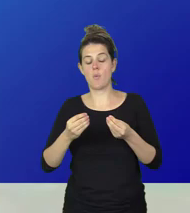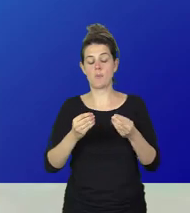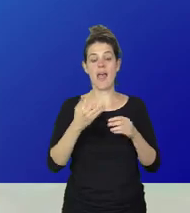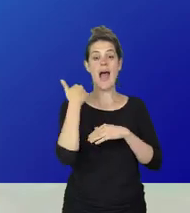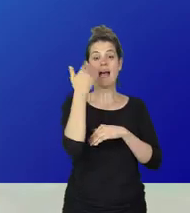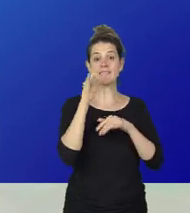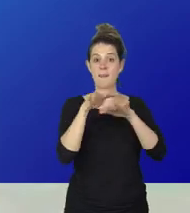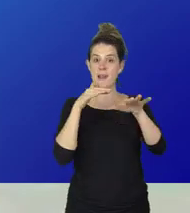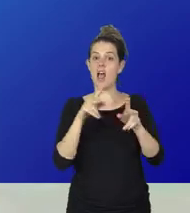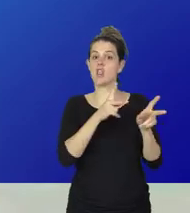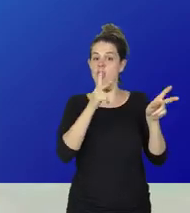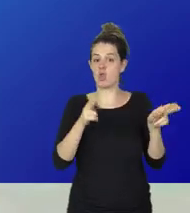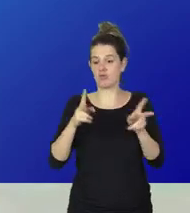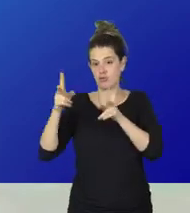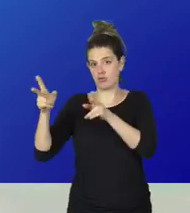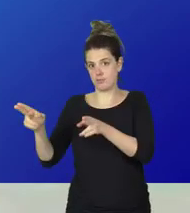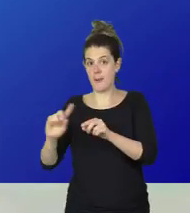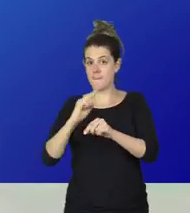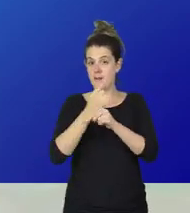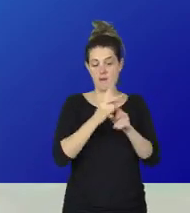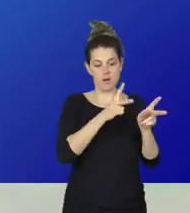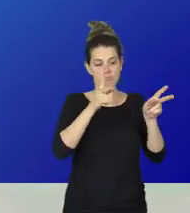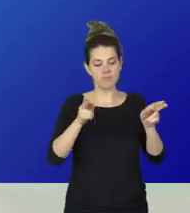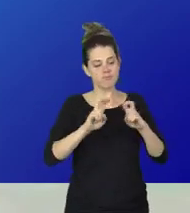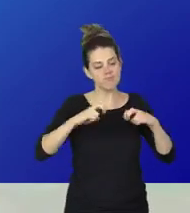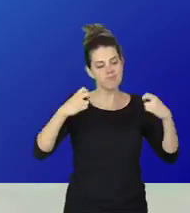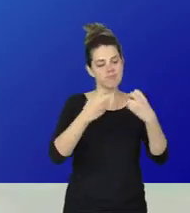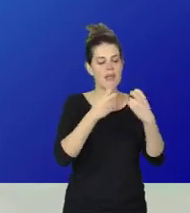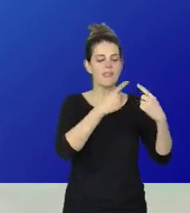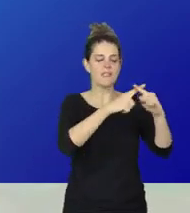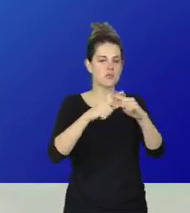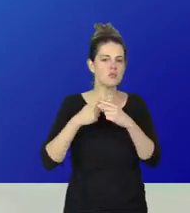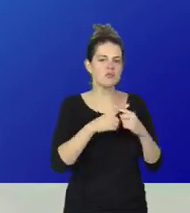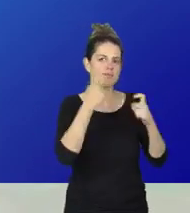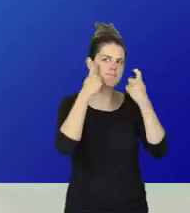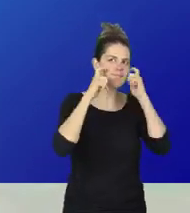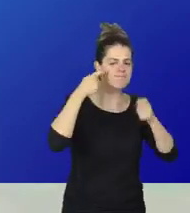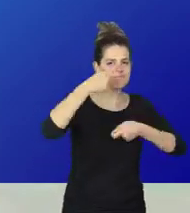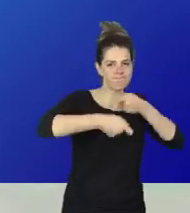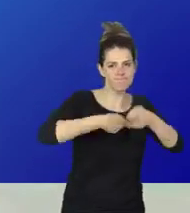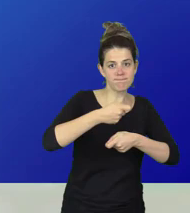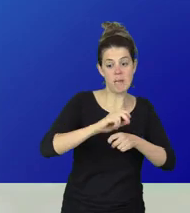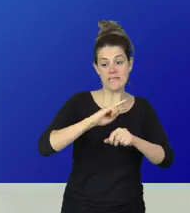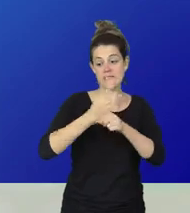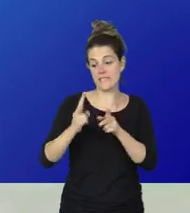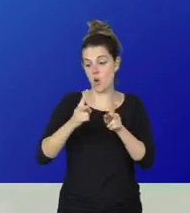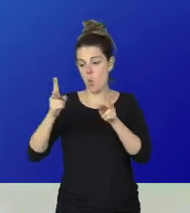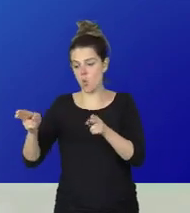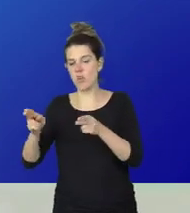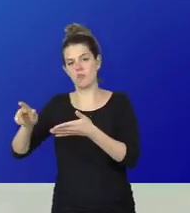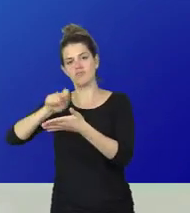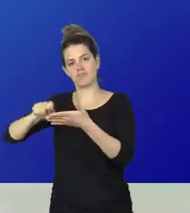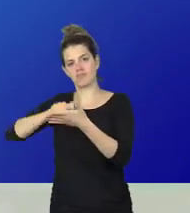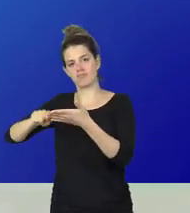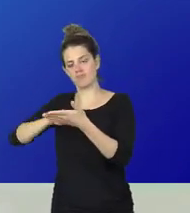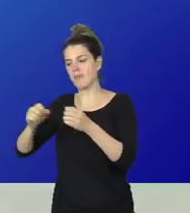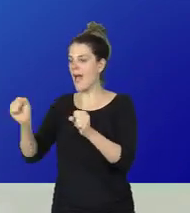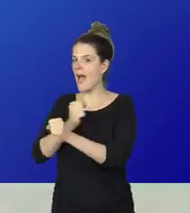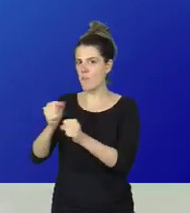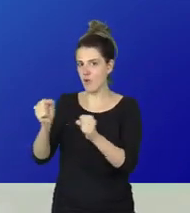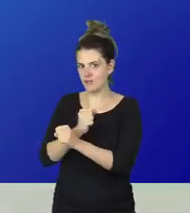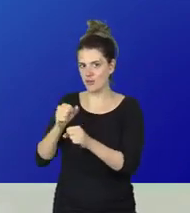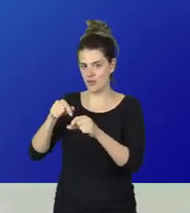asamblea. La primera instancia fue una instancia de discusión y en la segunda fue la instancia de elaboración y aprobación